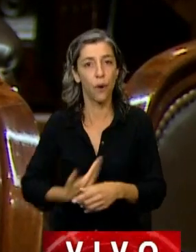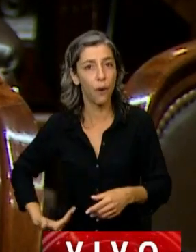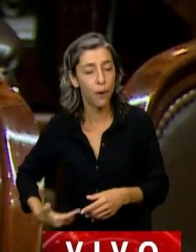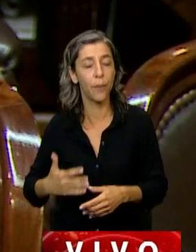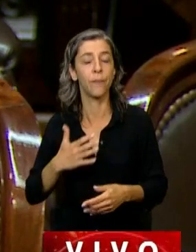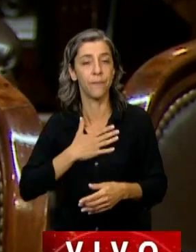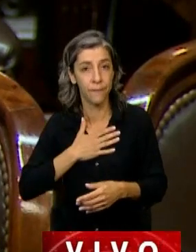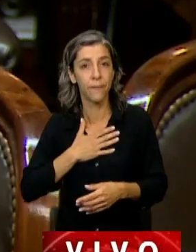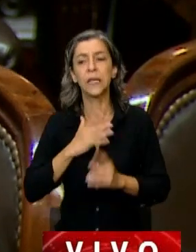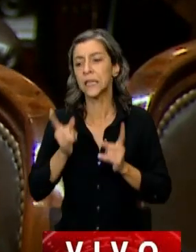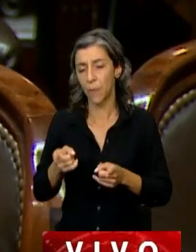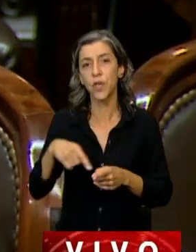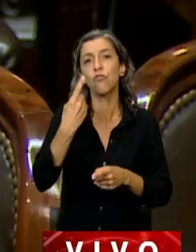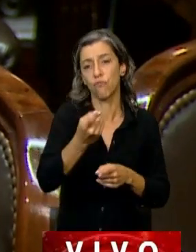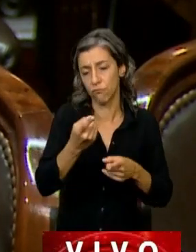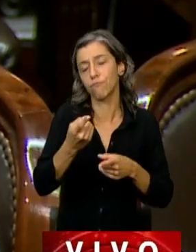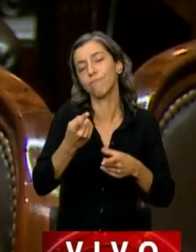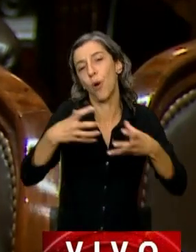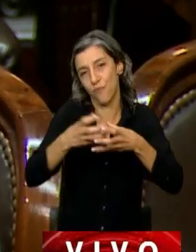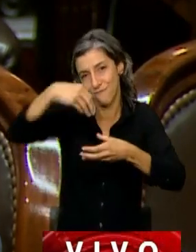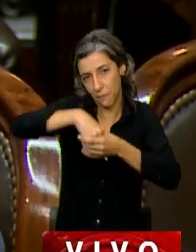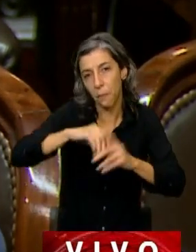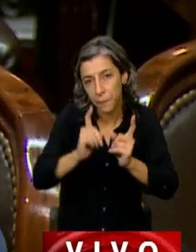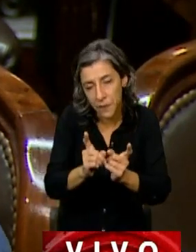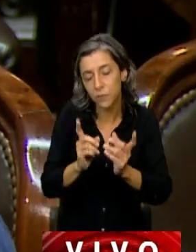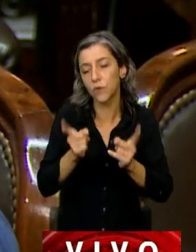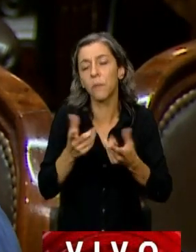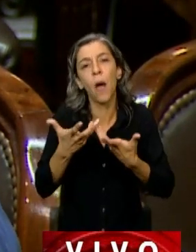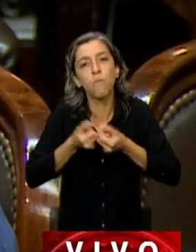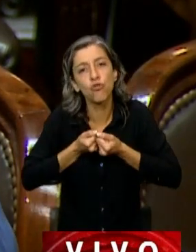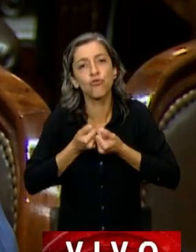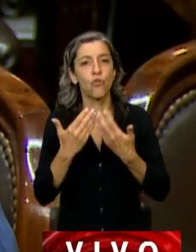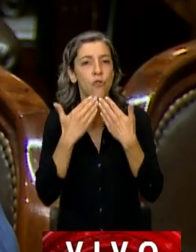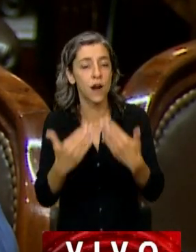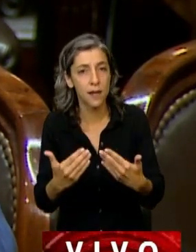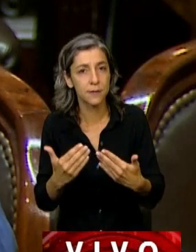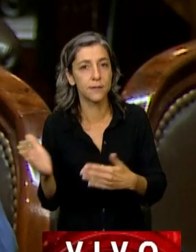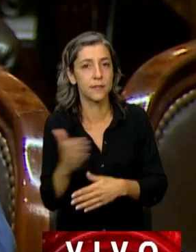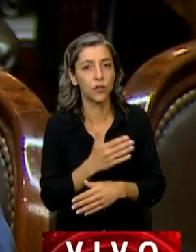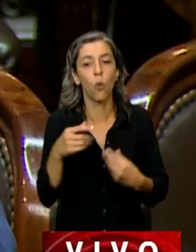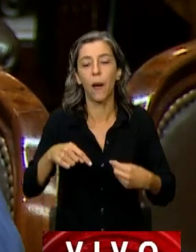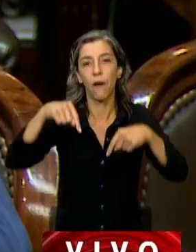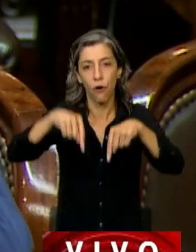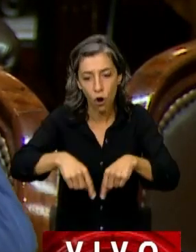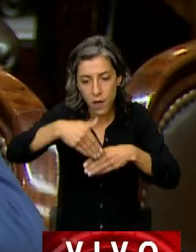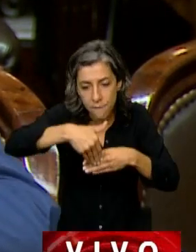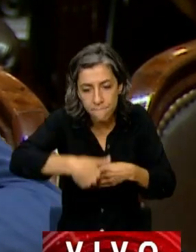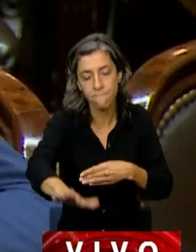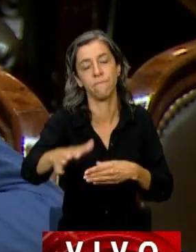resto del bloque y del interbloque que nos han acompañado para que esto sea hoy un comienzo de una